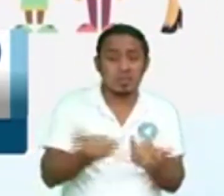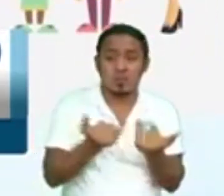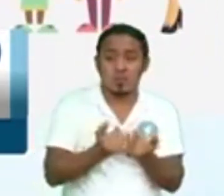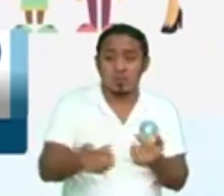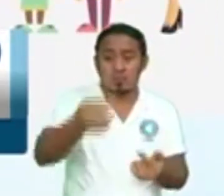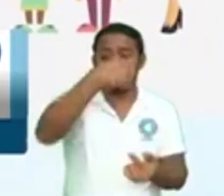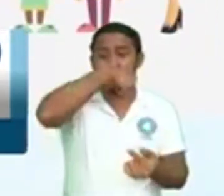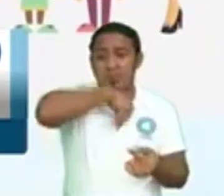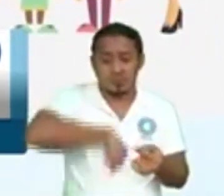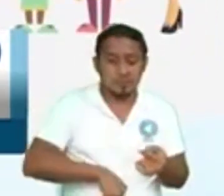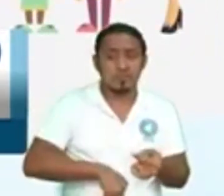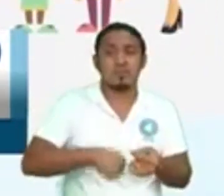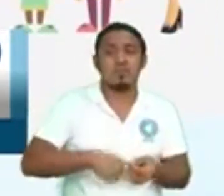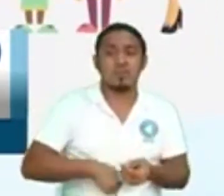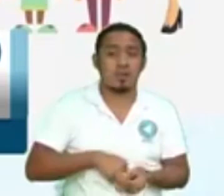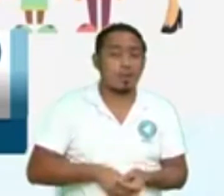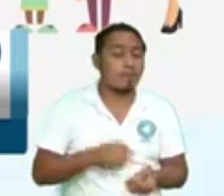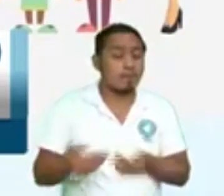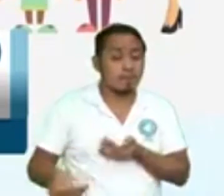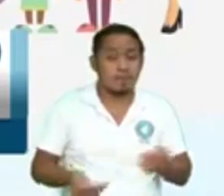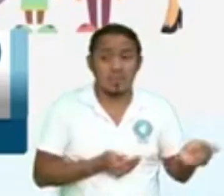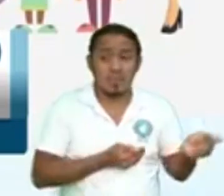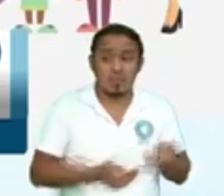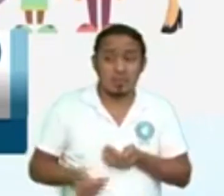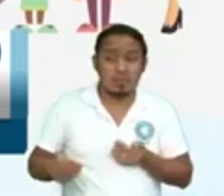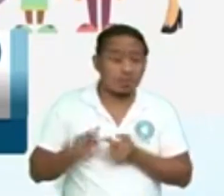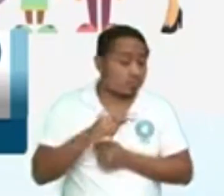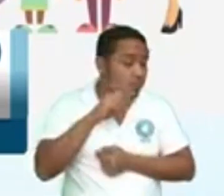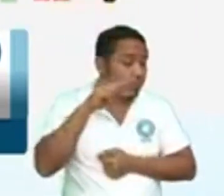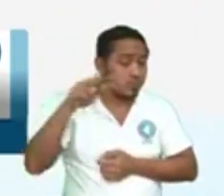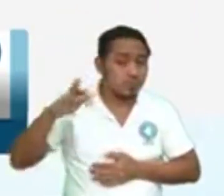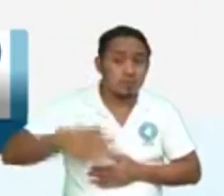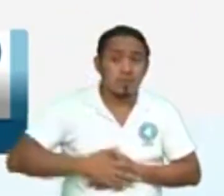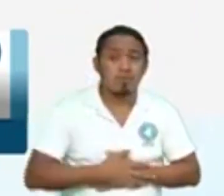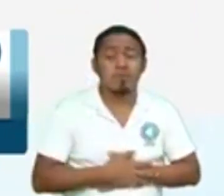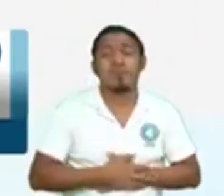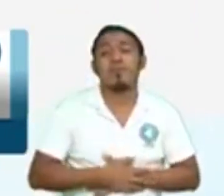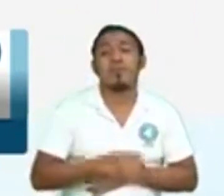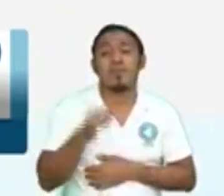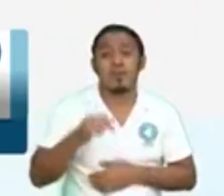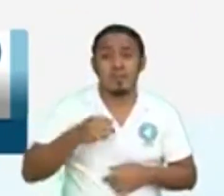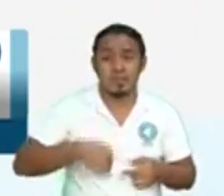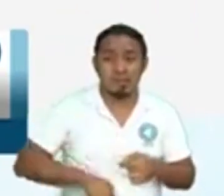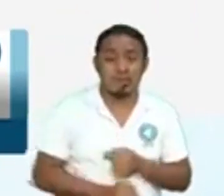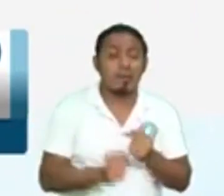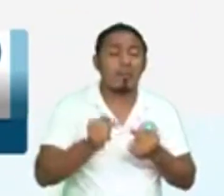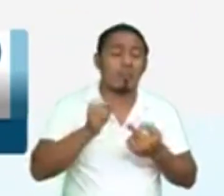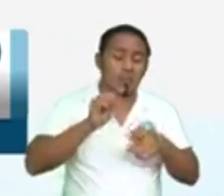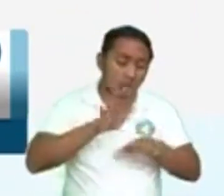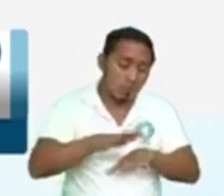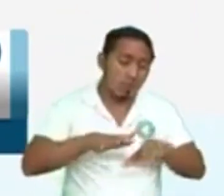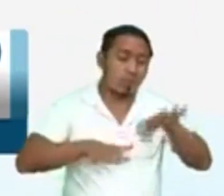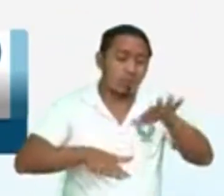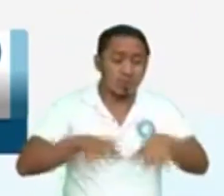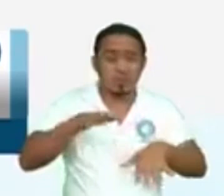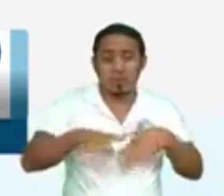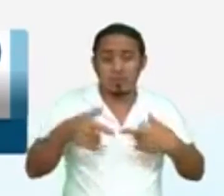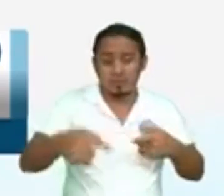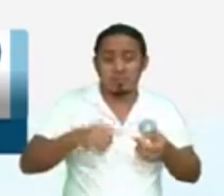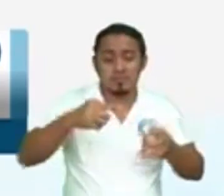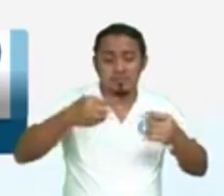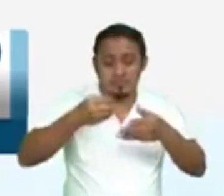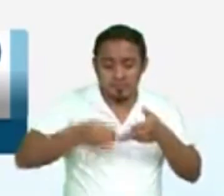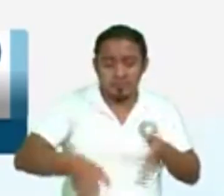porque es la misma cantidad que le va a llegar al bebé, le llega la misma cantidad. Y todavía él lo va a eliminar más lento. Okay. Aparte de ese trastorno de